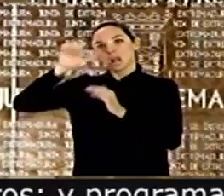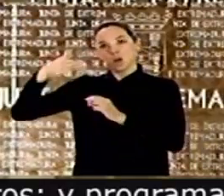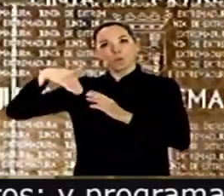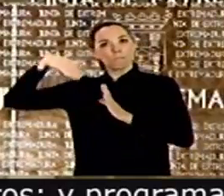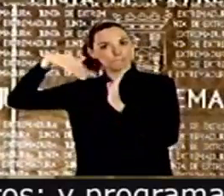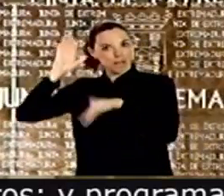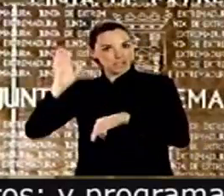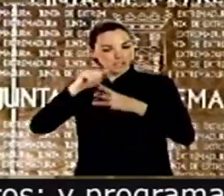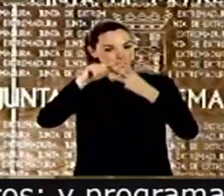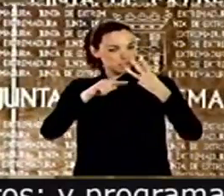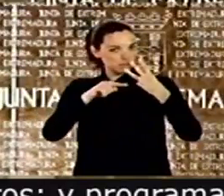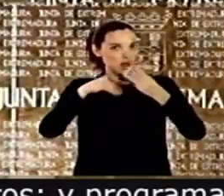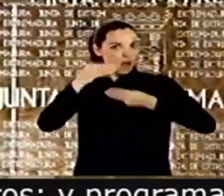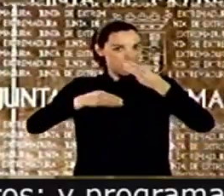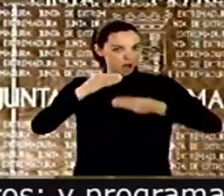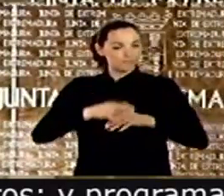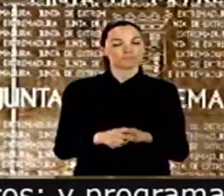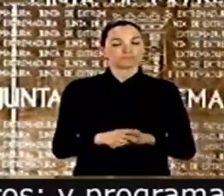también